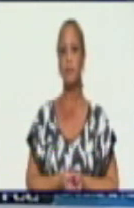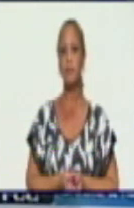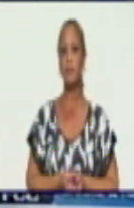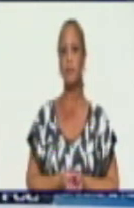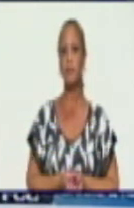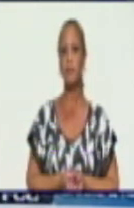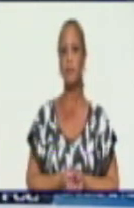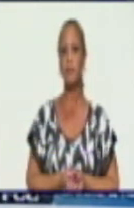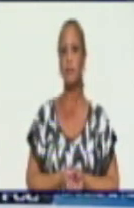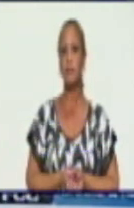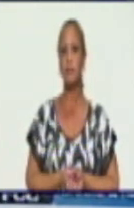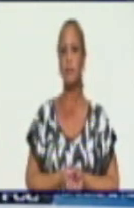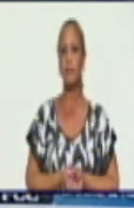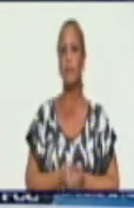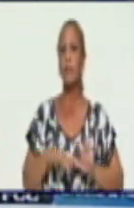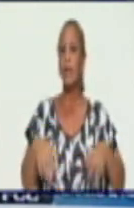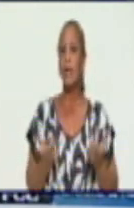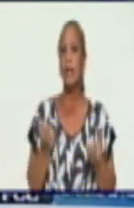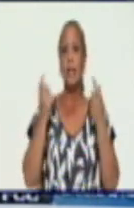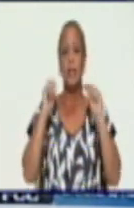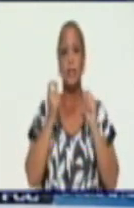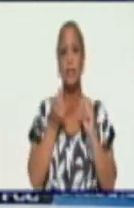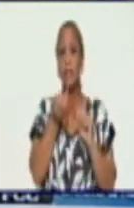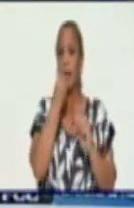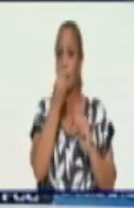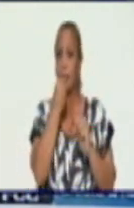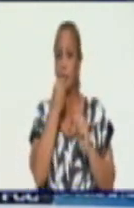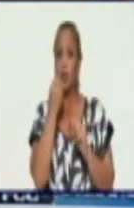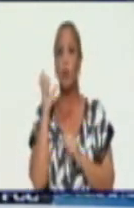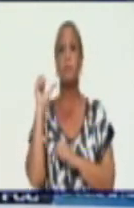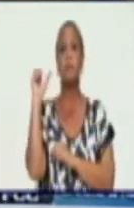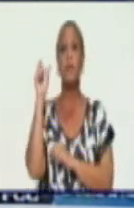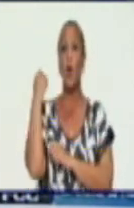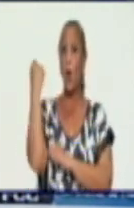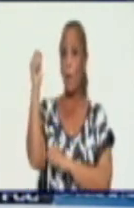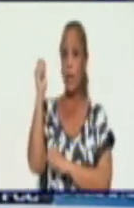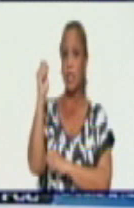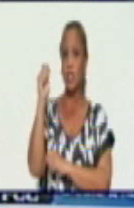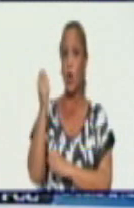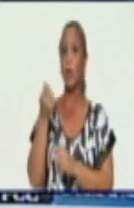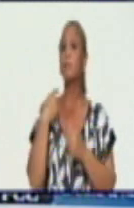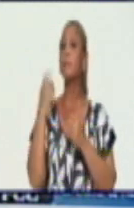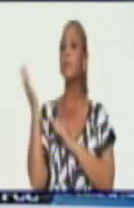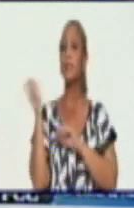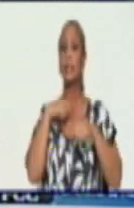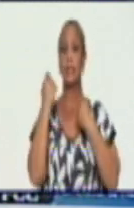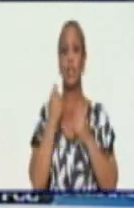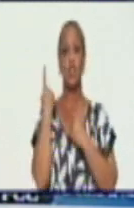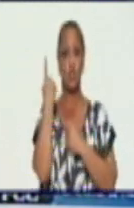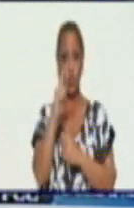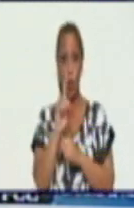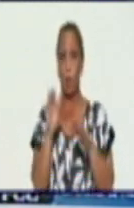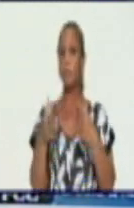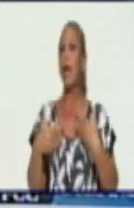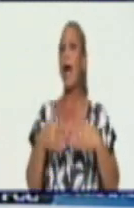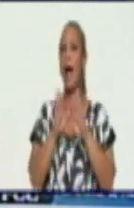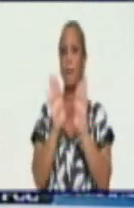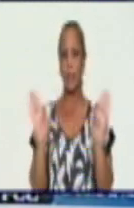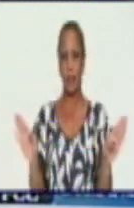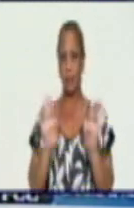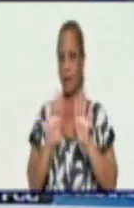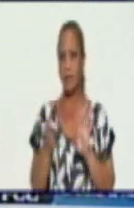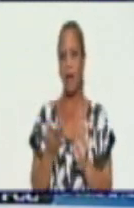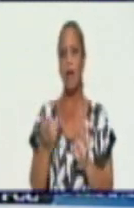la red de alimentos del comercio la gastronomía a cope otros sectores sólo quedarán abiertas la que se decida